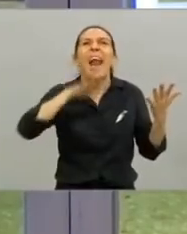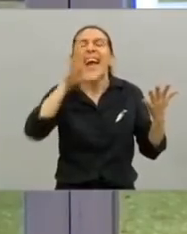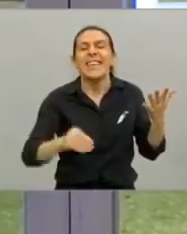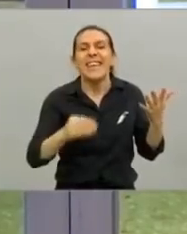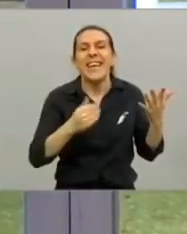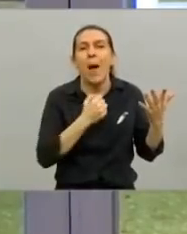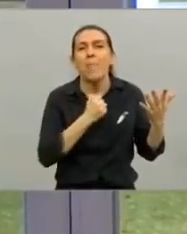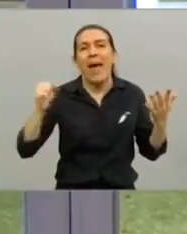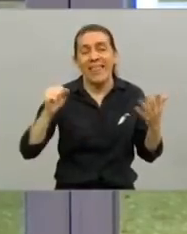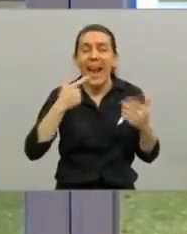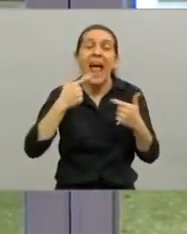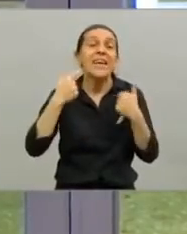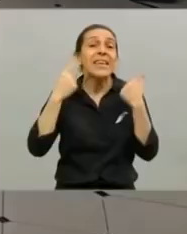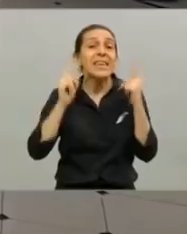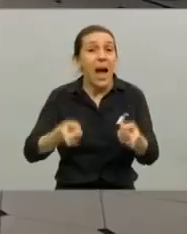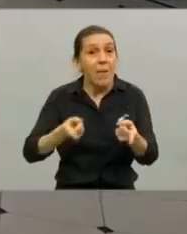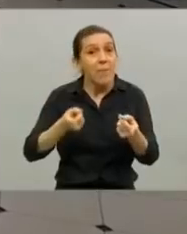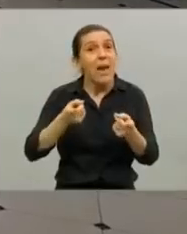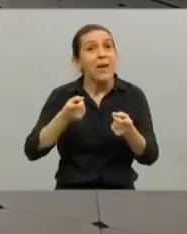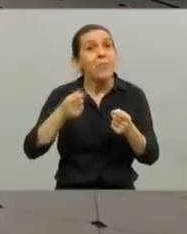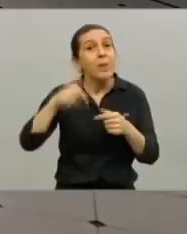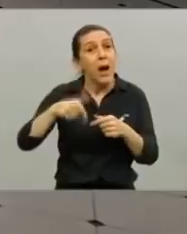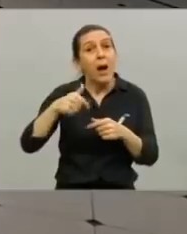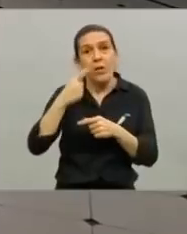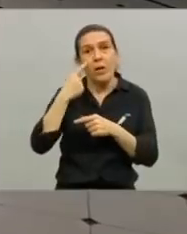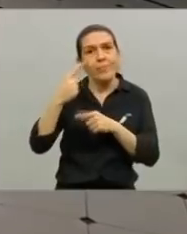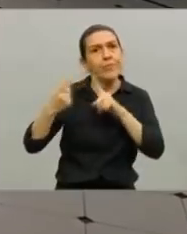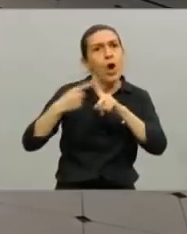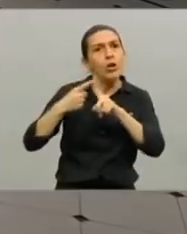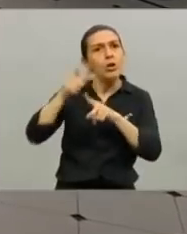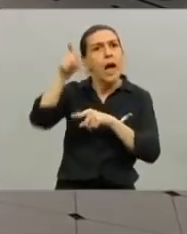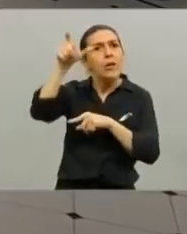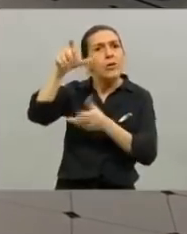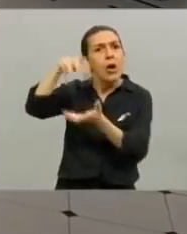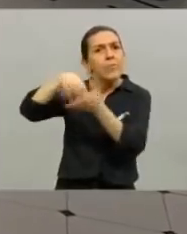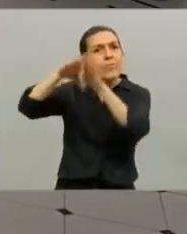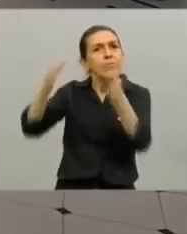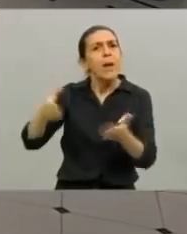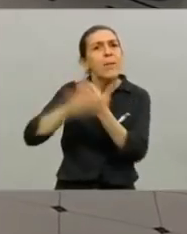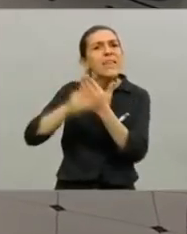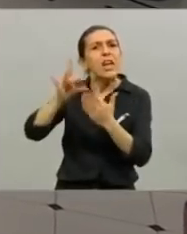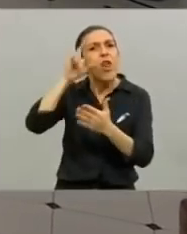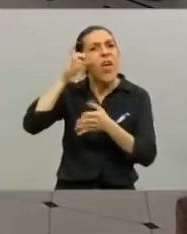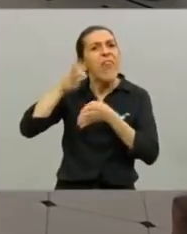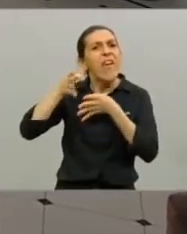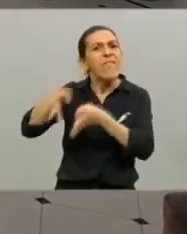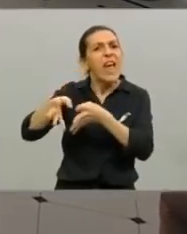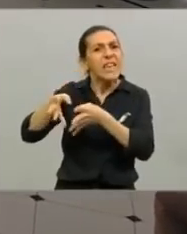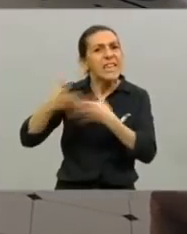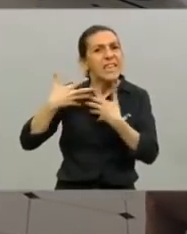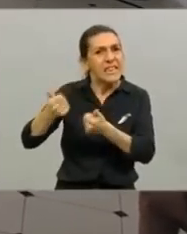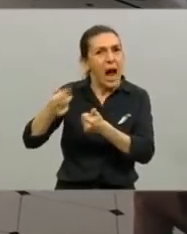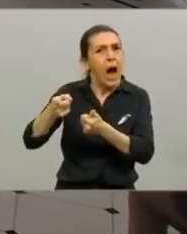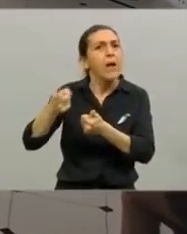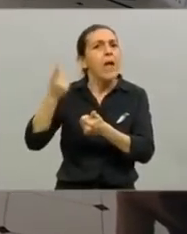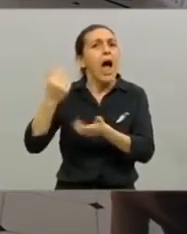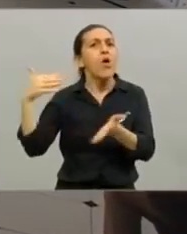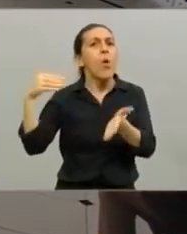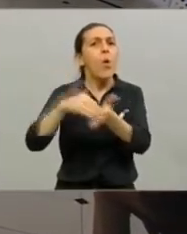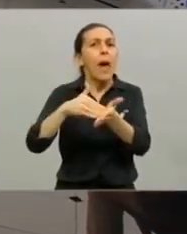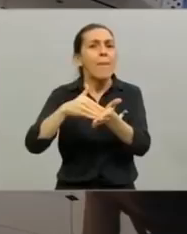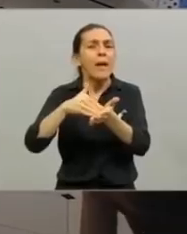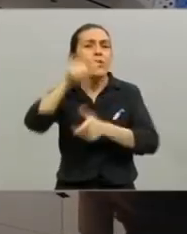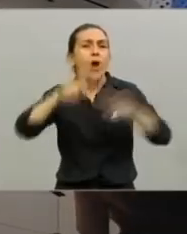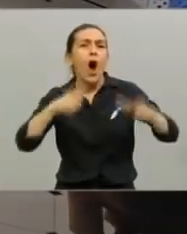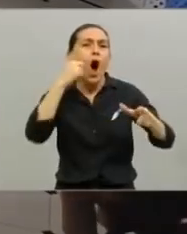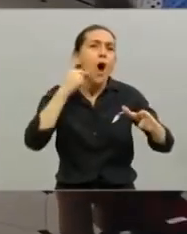Y vamos a... Allí ya estamos en el Ministerio de Defensa, vamos a tomarle juramento a los hombres y